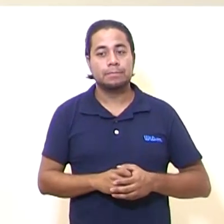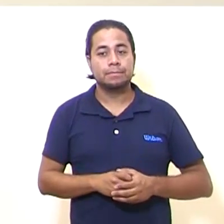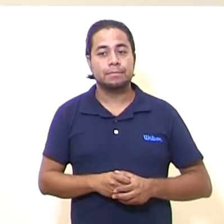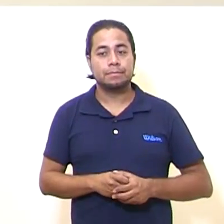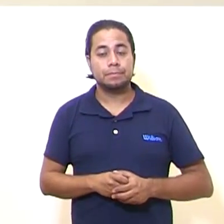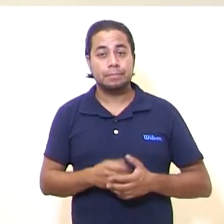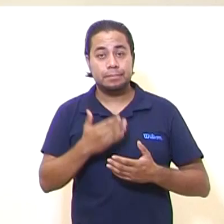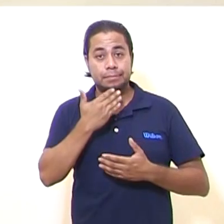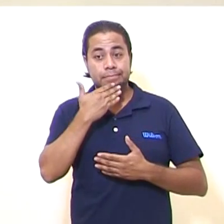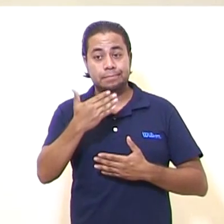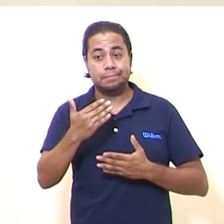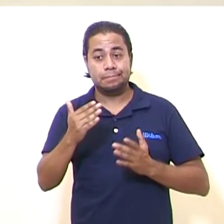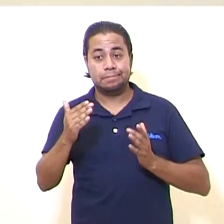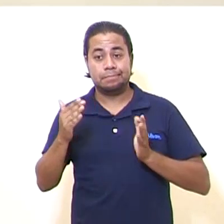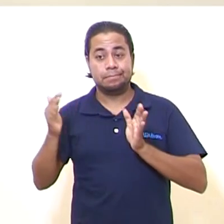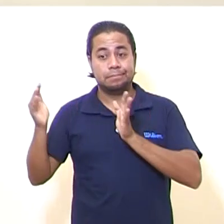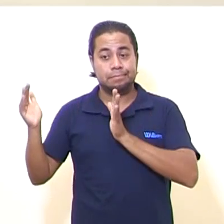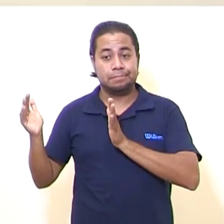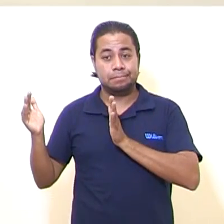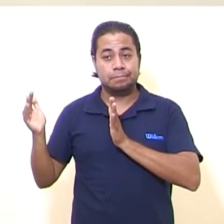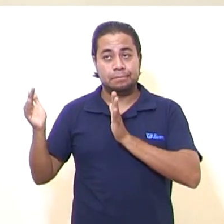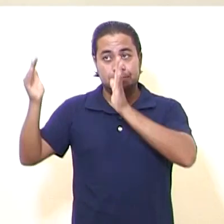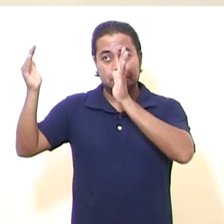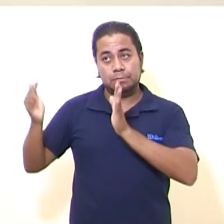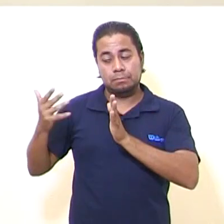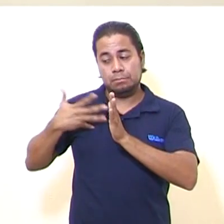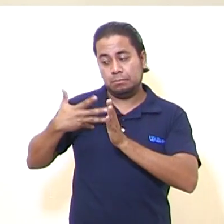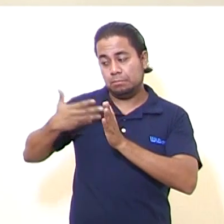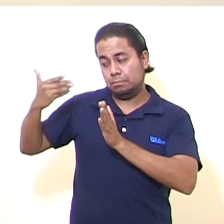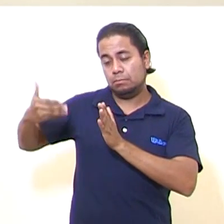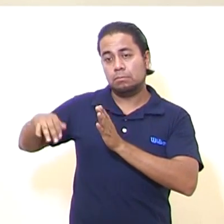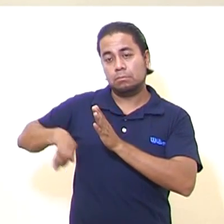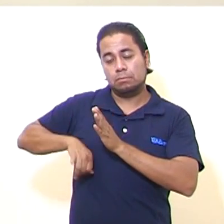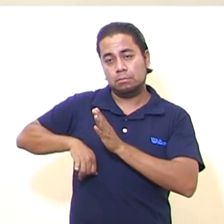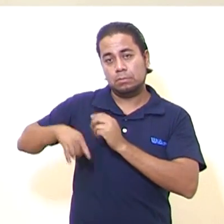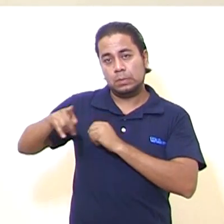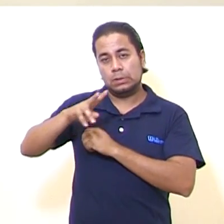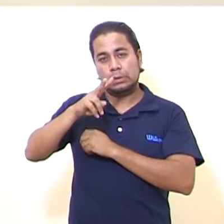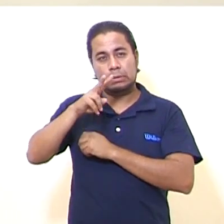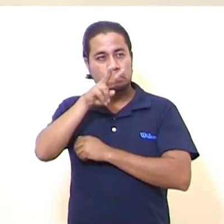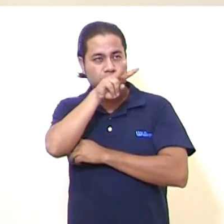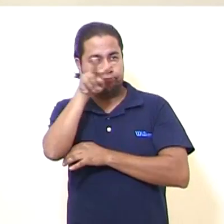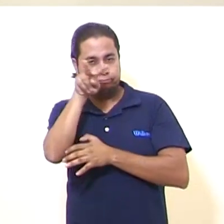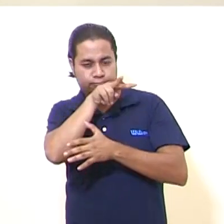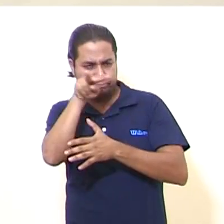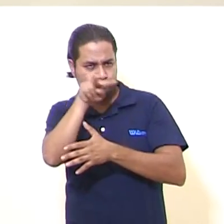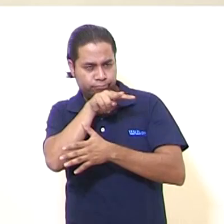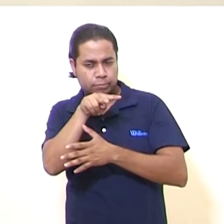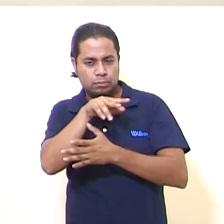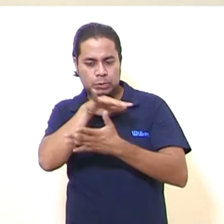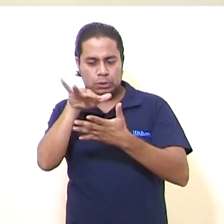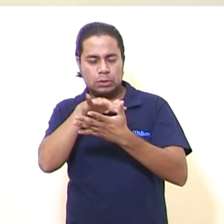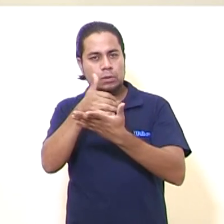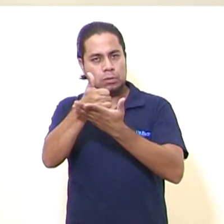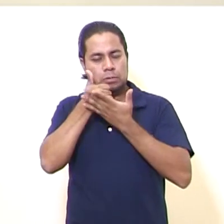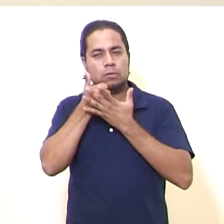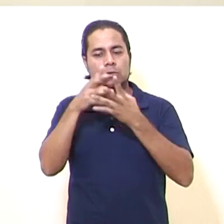también algo que es muy interesante que quiero que lo observes y lo leamos juntos.